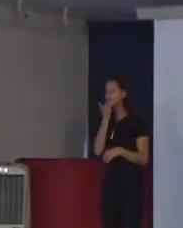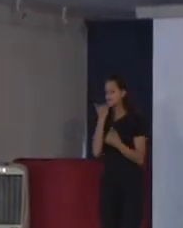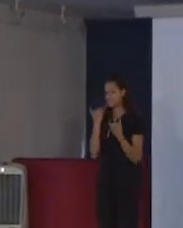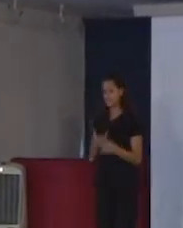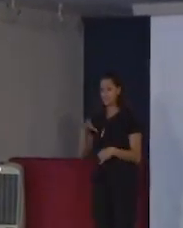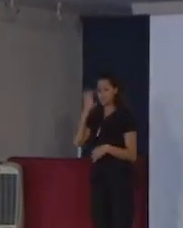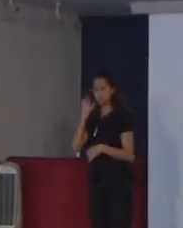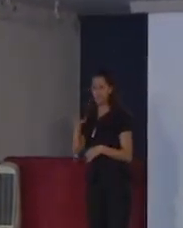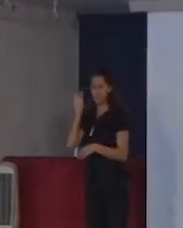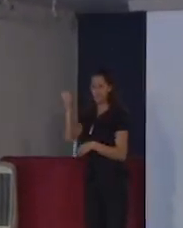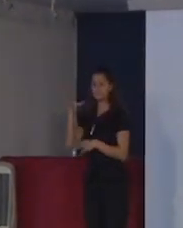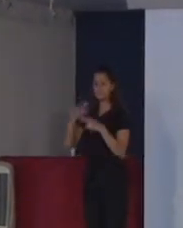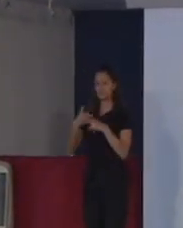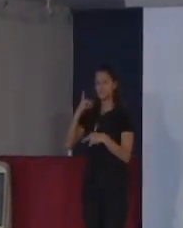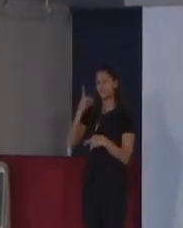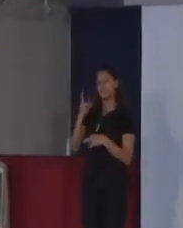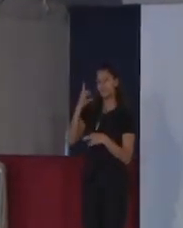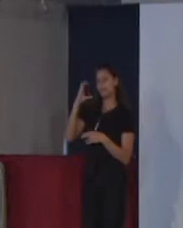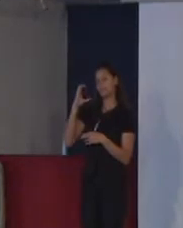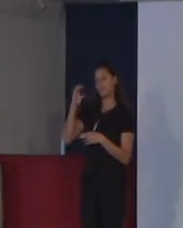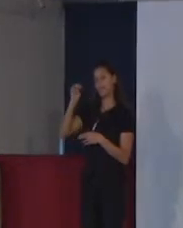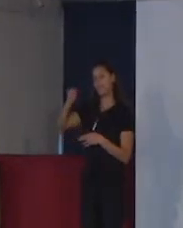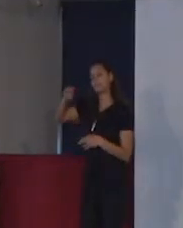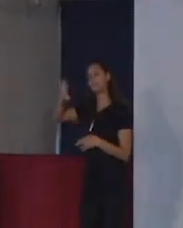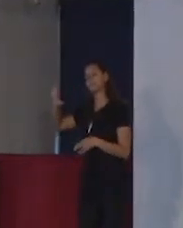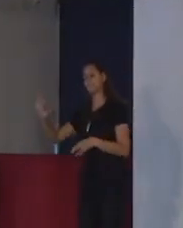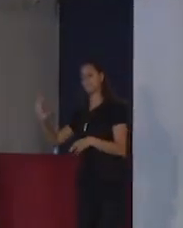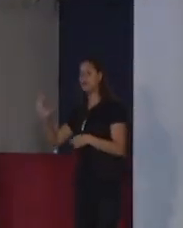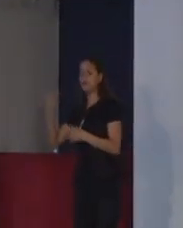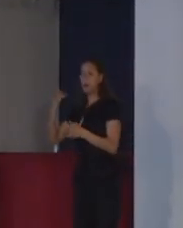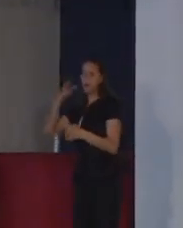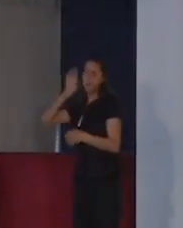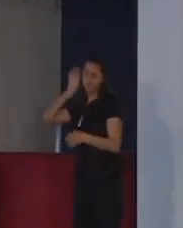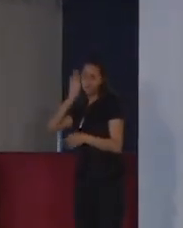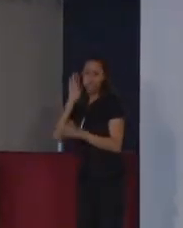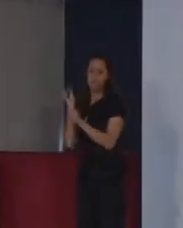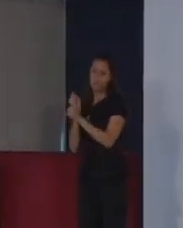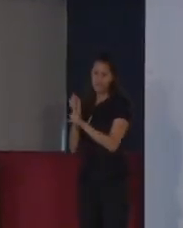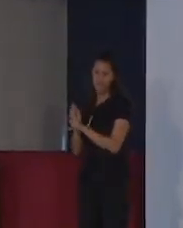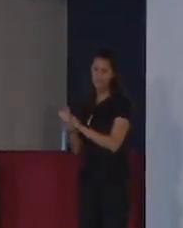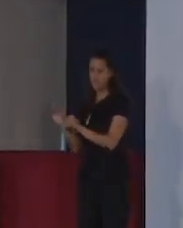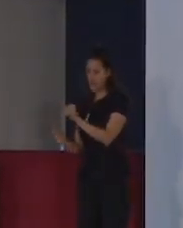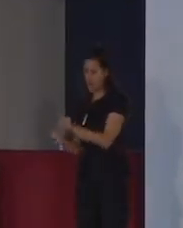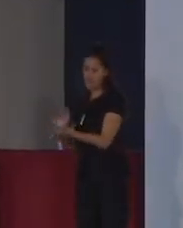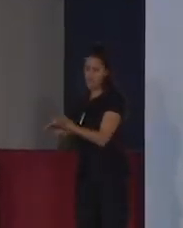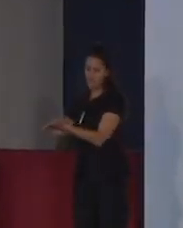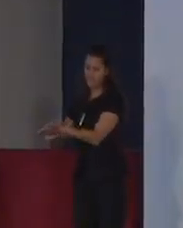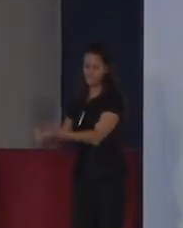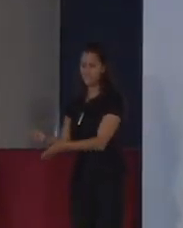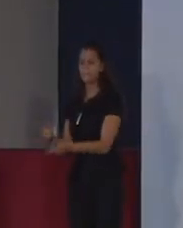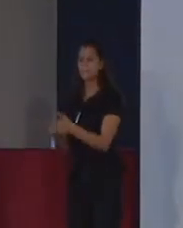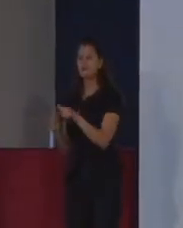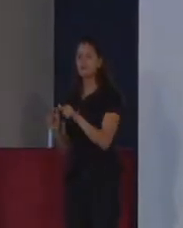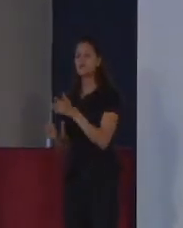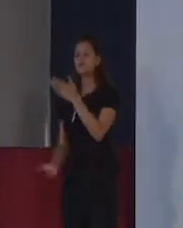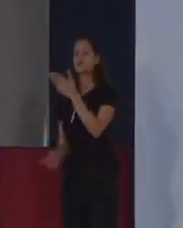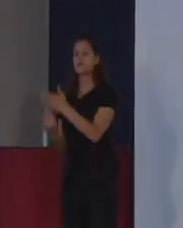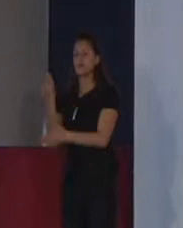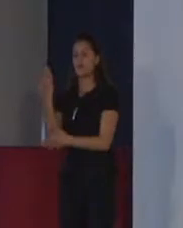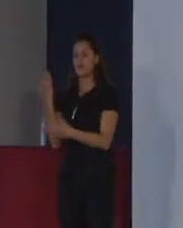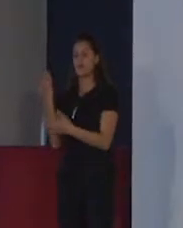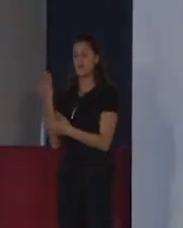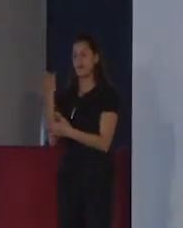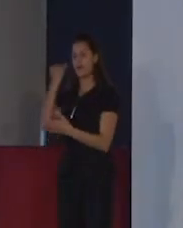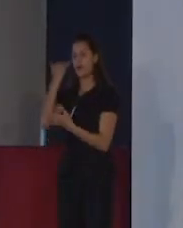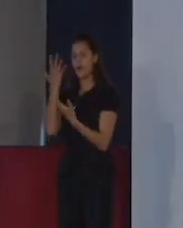país tenemos algo que es el DSM-5, que todavía se está trabajando, todavía hay ajustes, pero es una nueva forma de